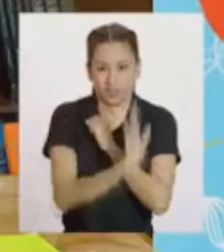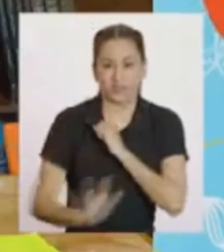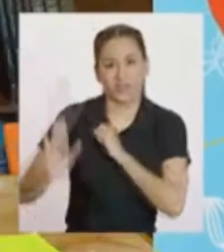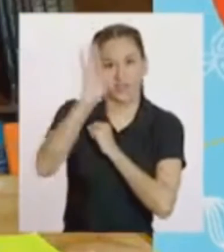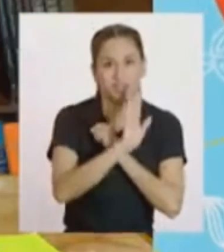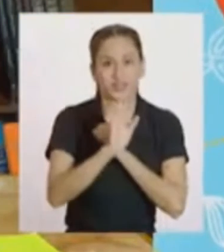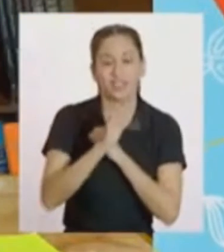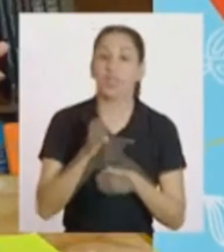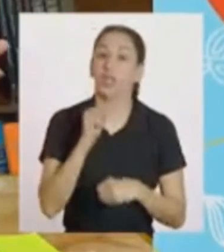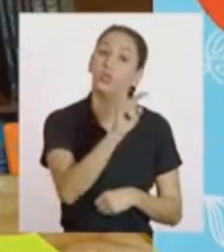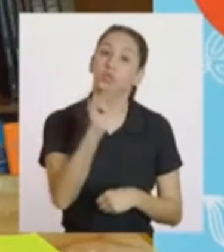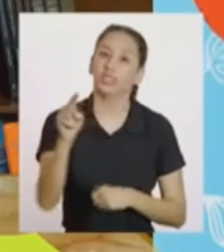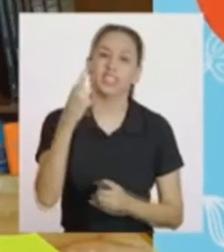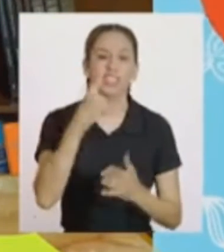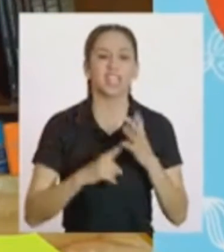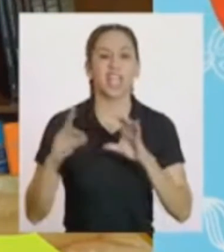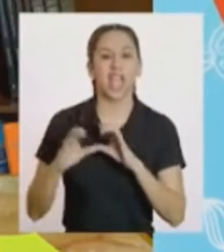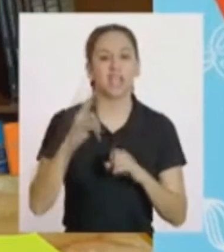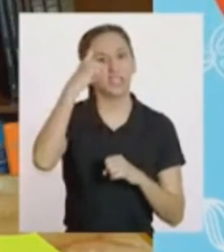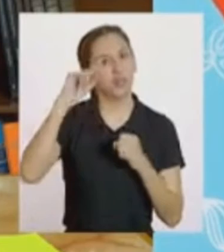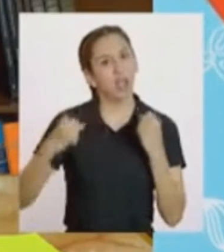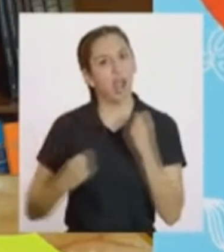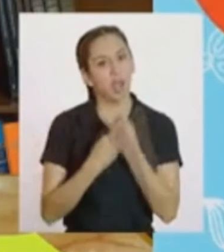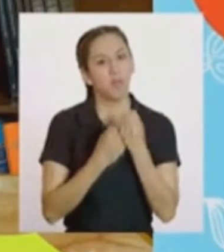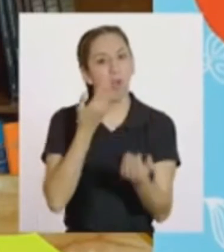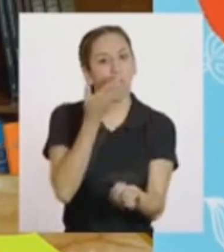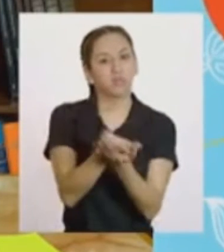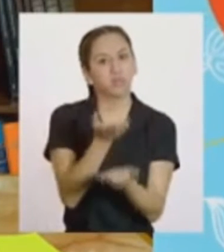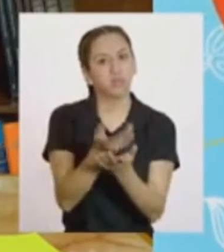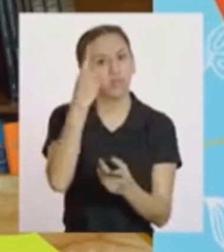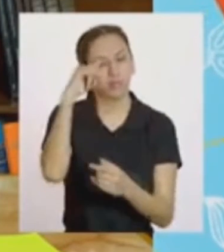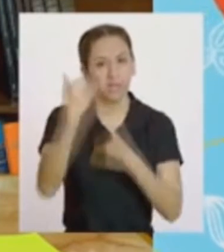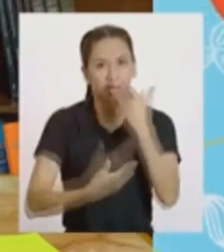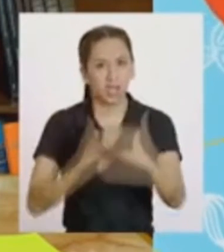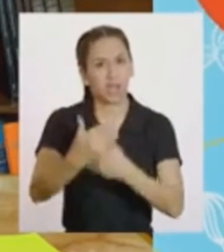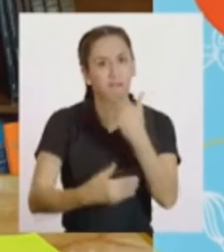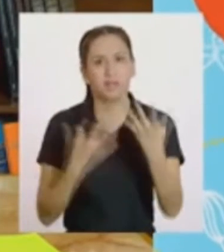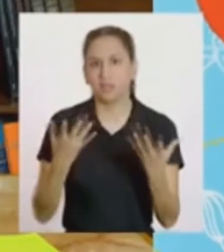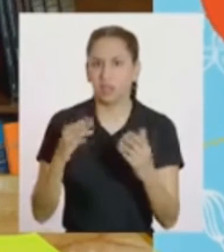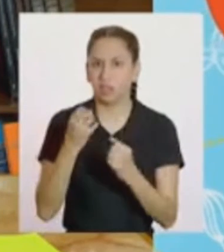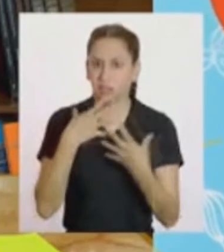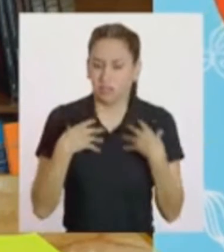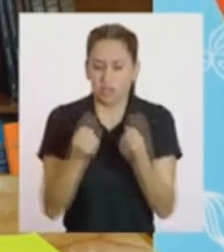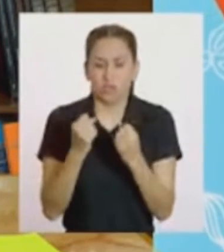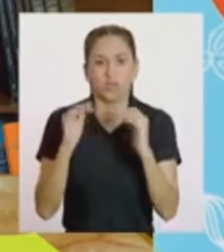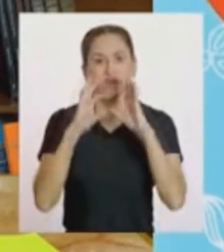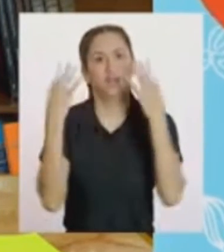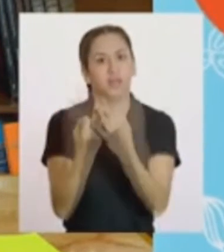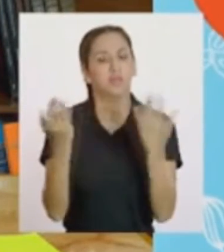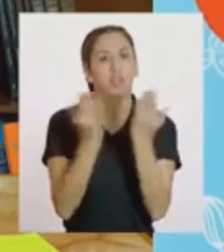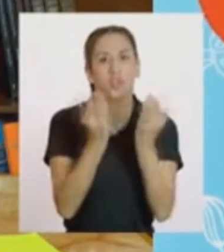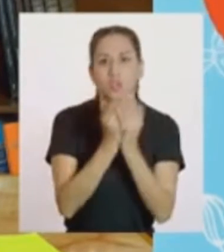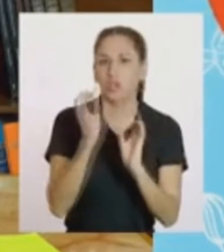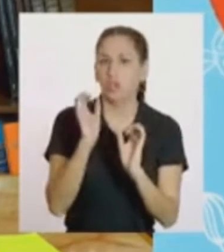inmunológico. ¿Ustedes qué acciones concretas proponen para promover la salud en la familia, escuela